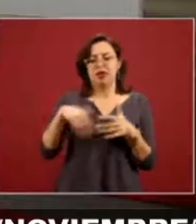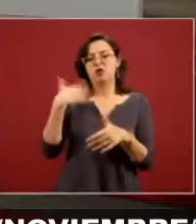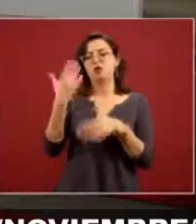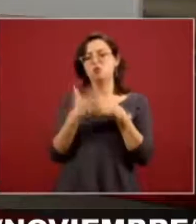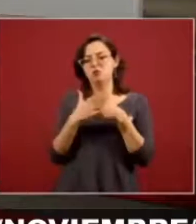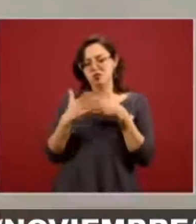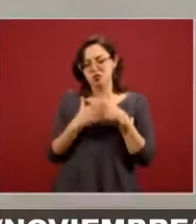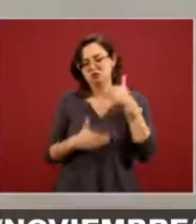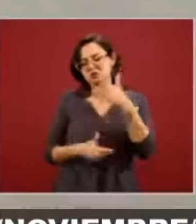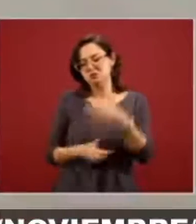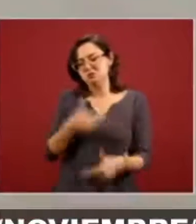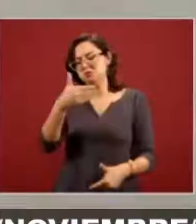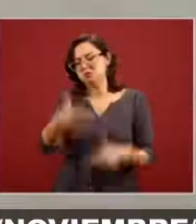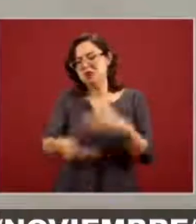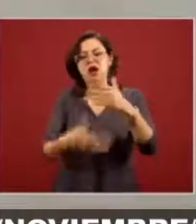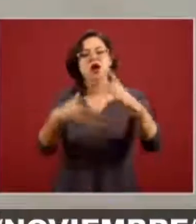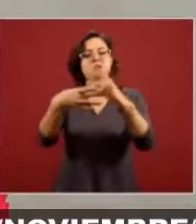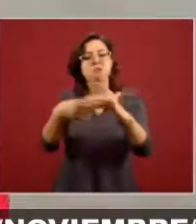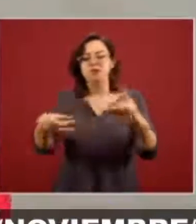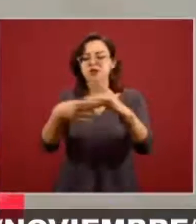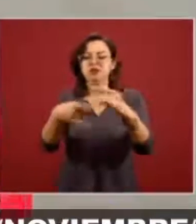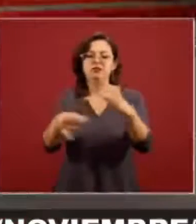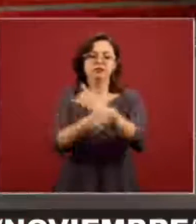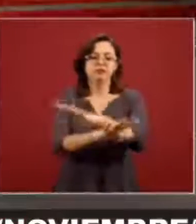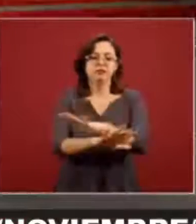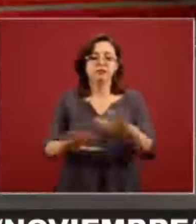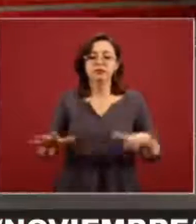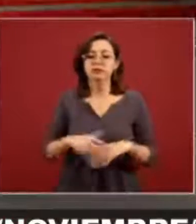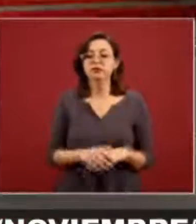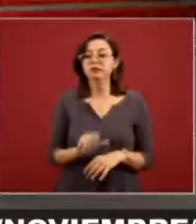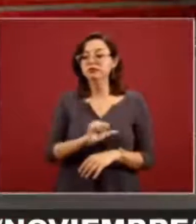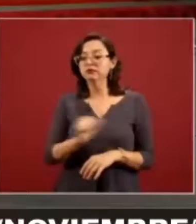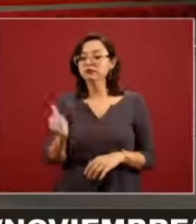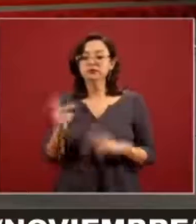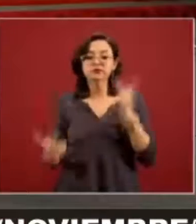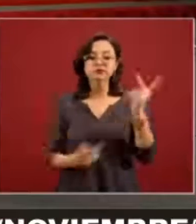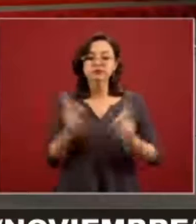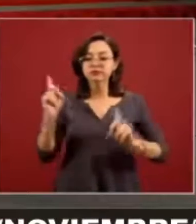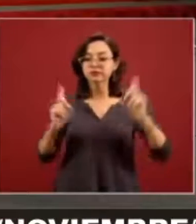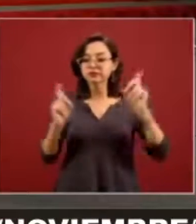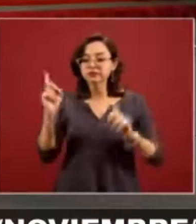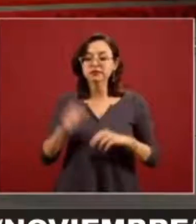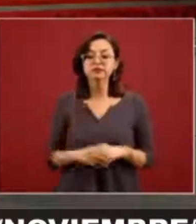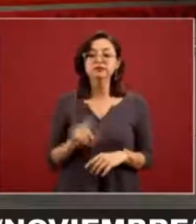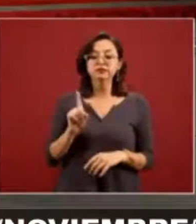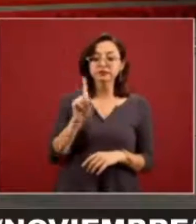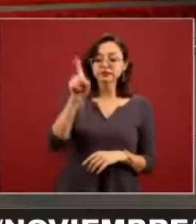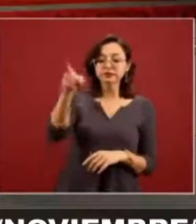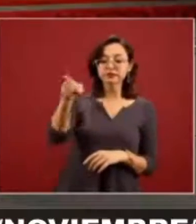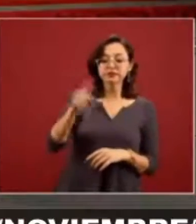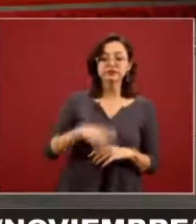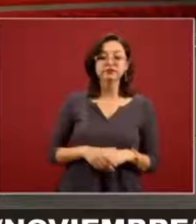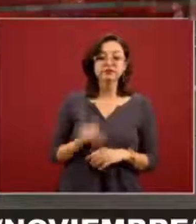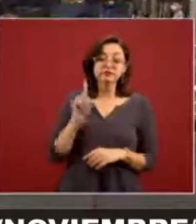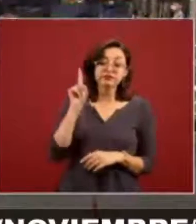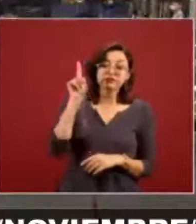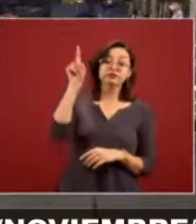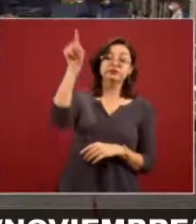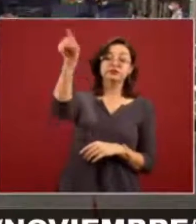que estas instituciones tienen para ofrecer. ¿Alguna otra pregunta? Allá atrás, muy atrás.